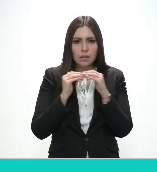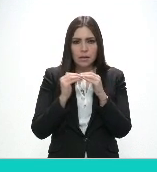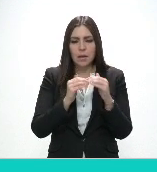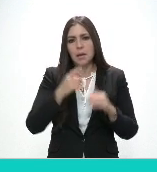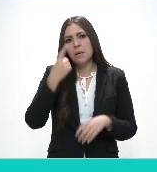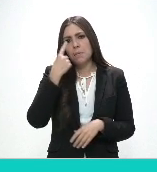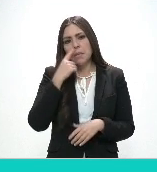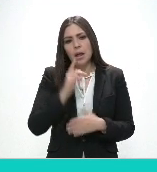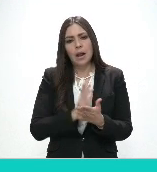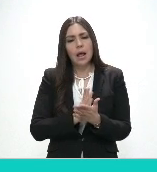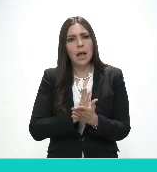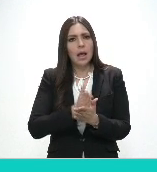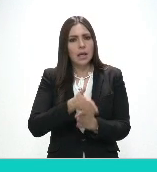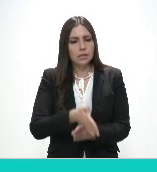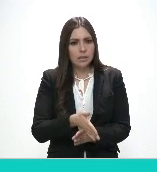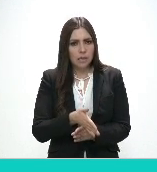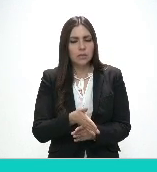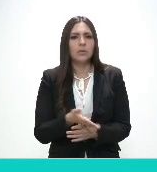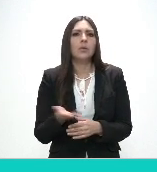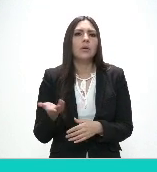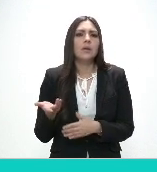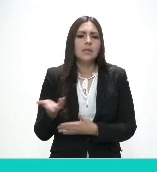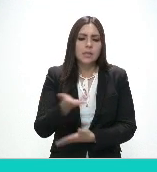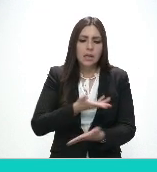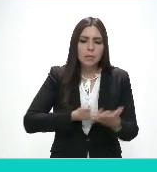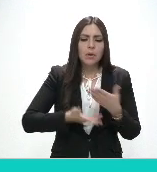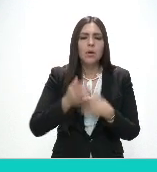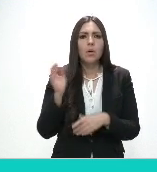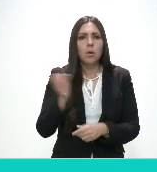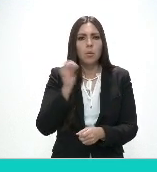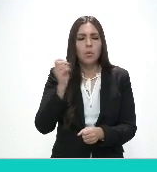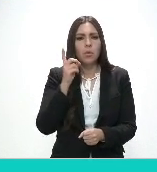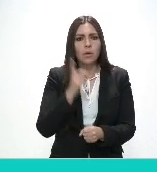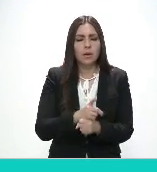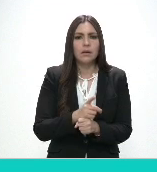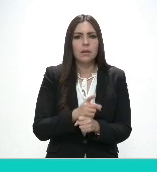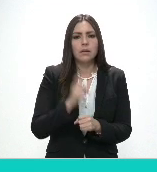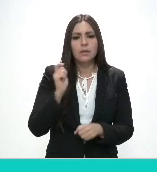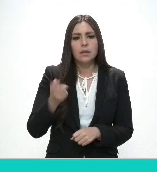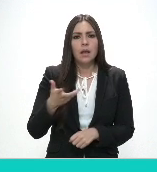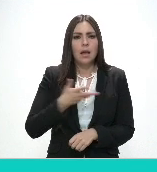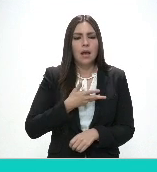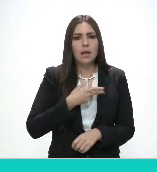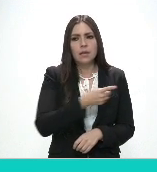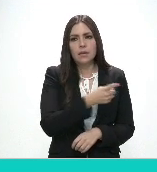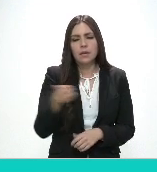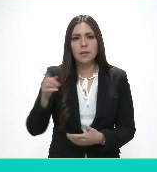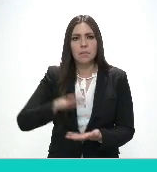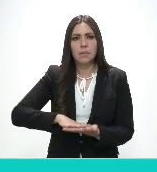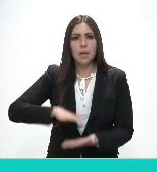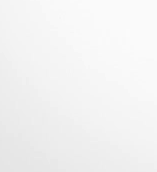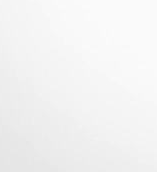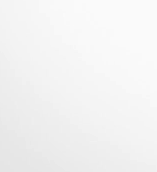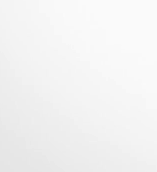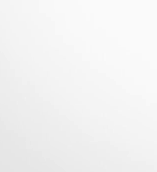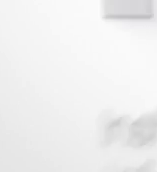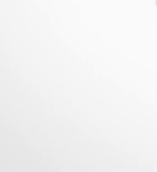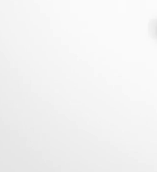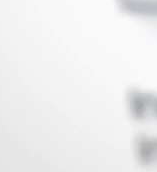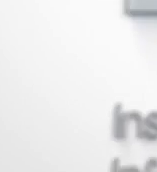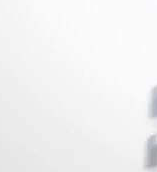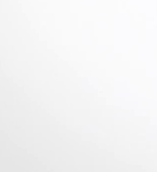acceso a los bienes servicios y oportunidades de que disponen la mayoría de los sectores sociales